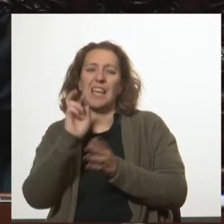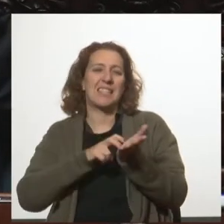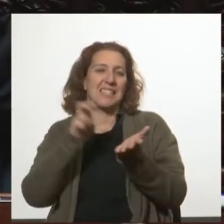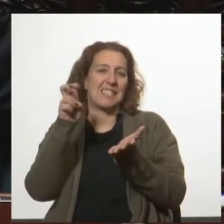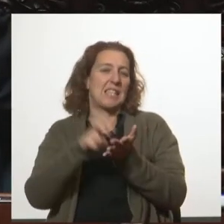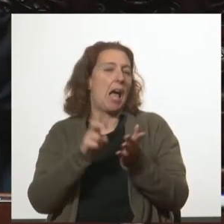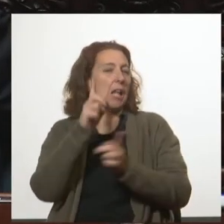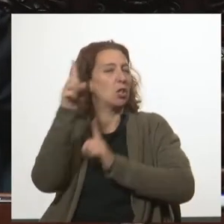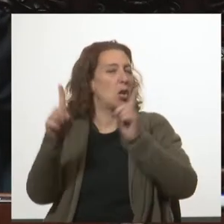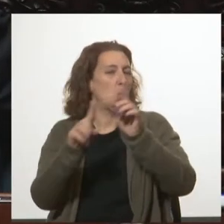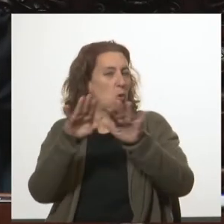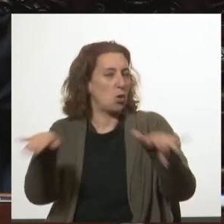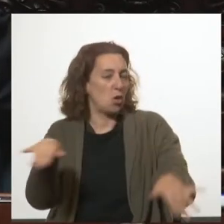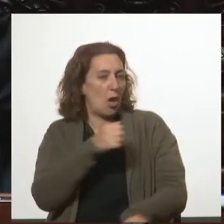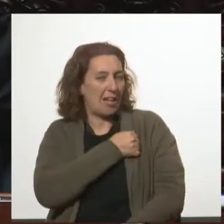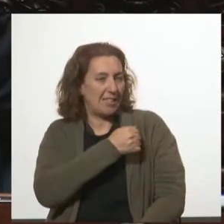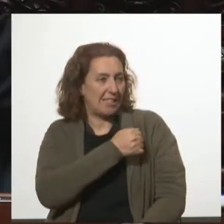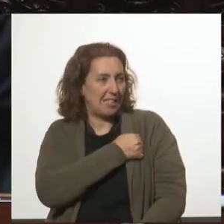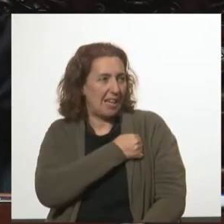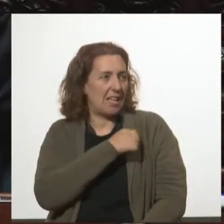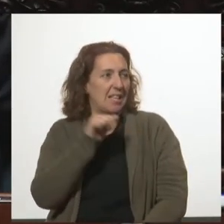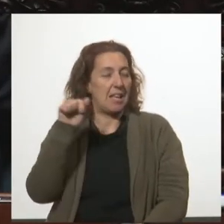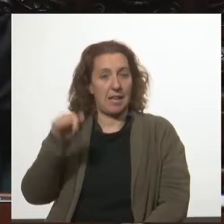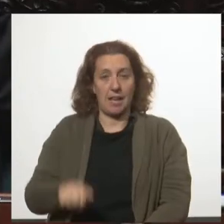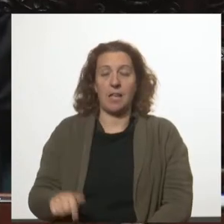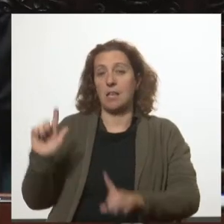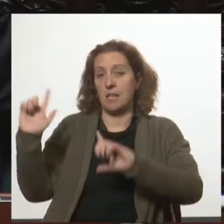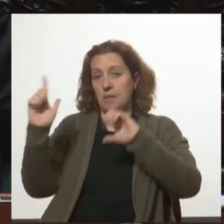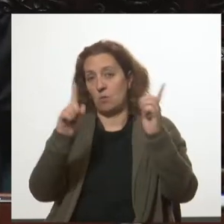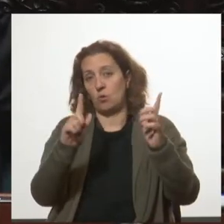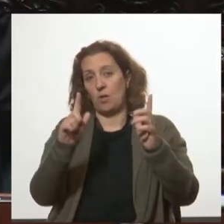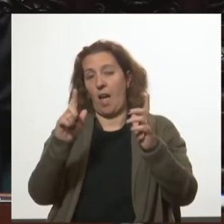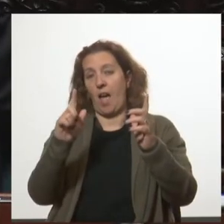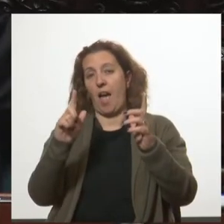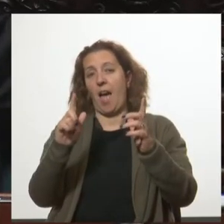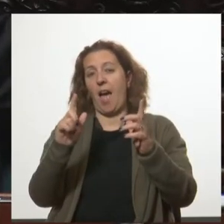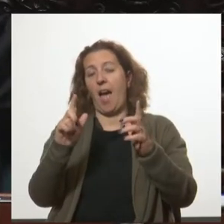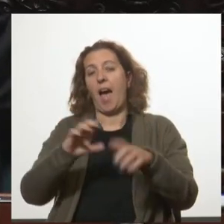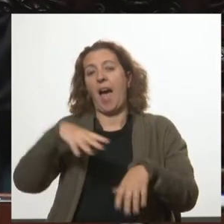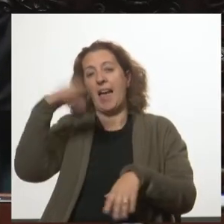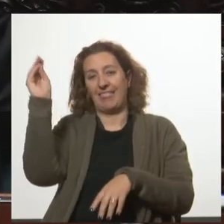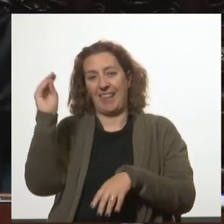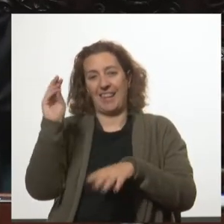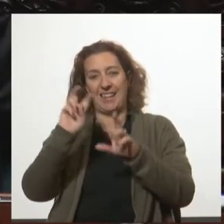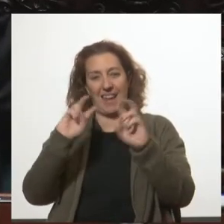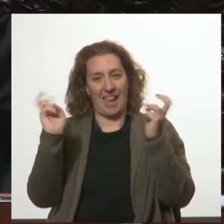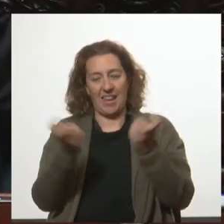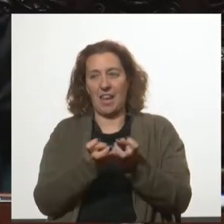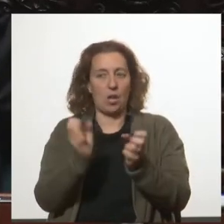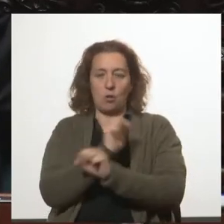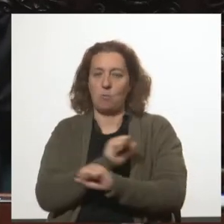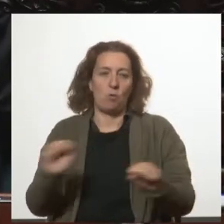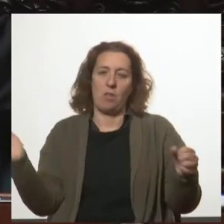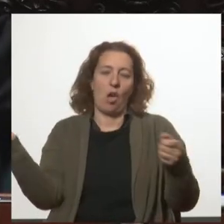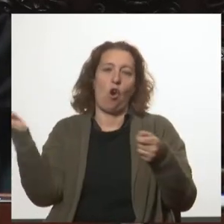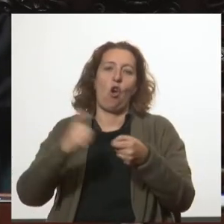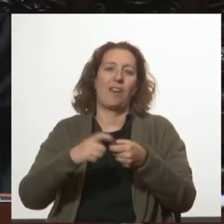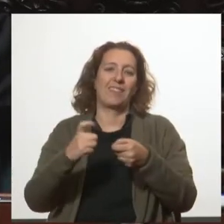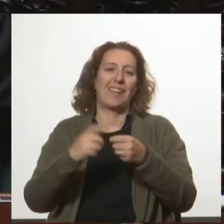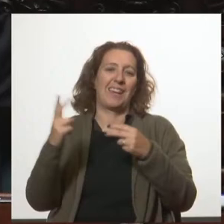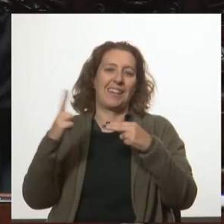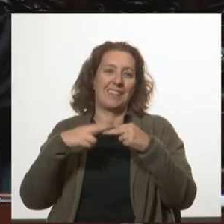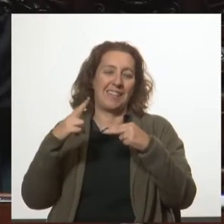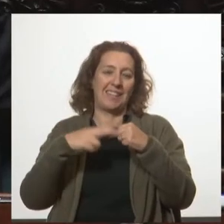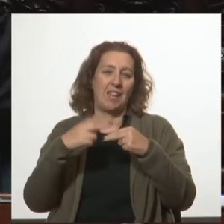de artigas mientras acá se disfruta durante la arena no se podían conectar a internet con esa se